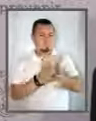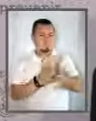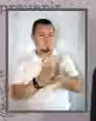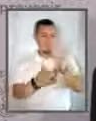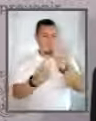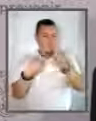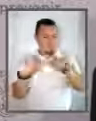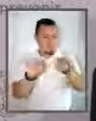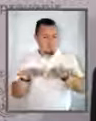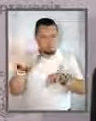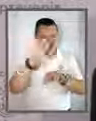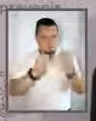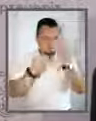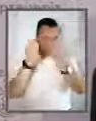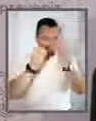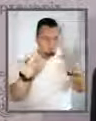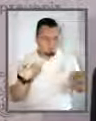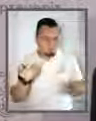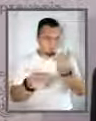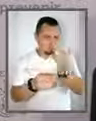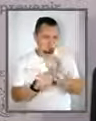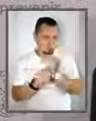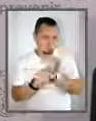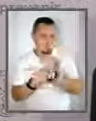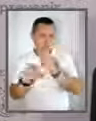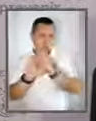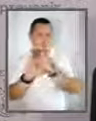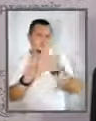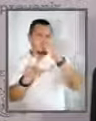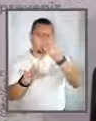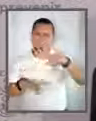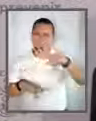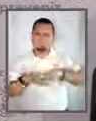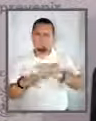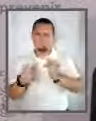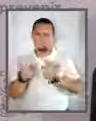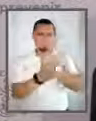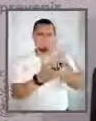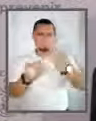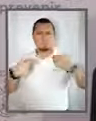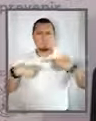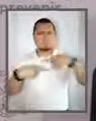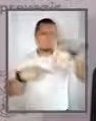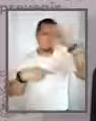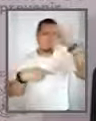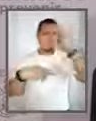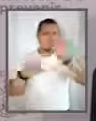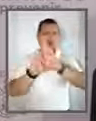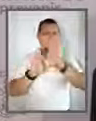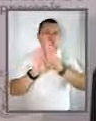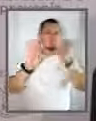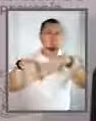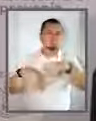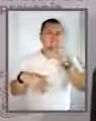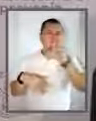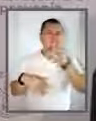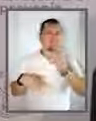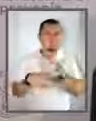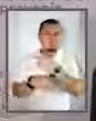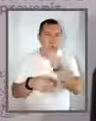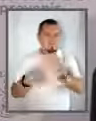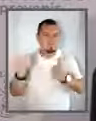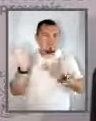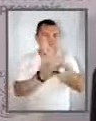está trabajando en su correspondiente judicialización. Asimismo, la Secretaría de Seguridad ha estado